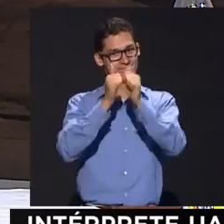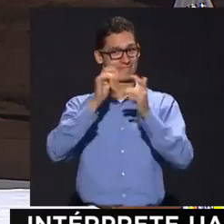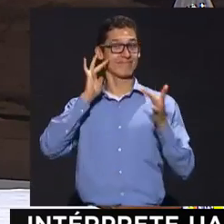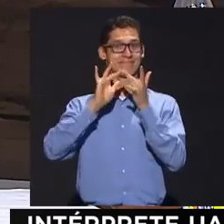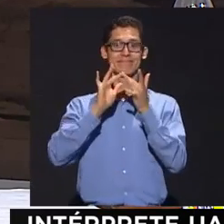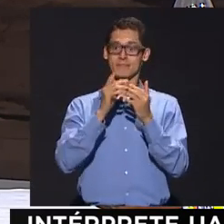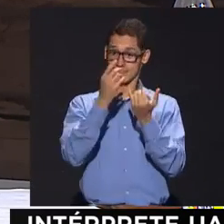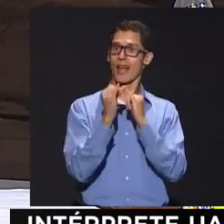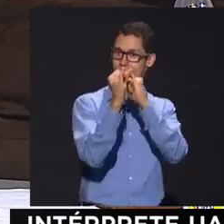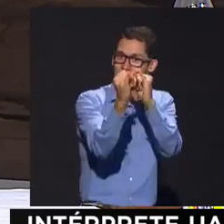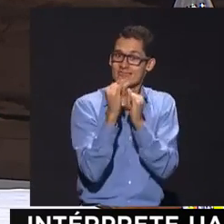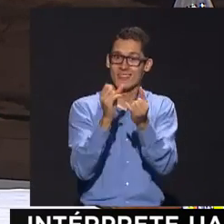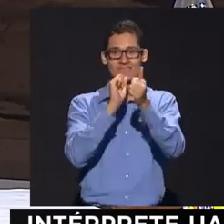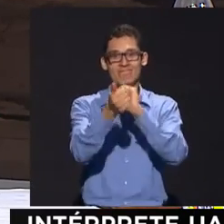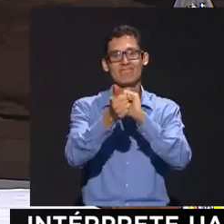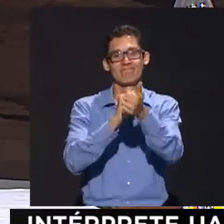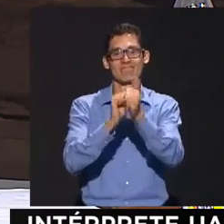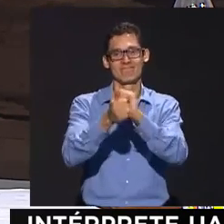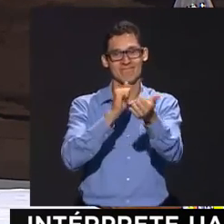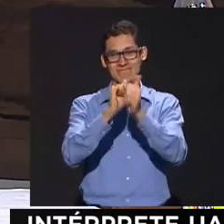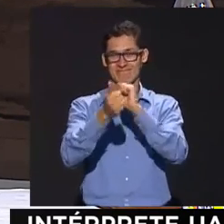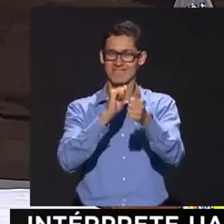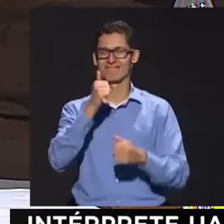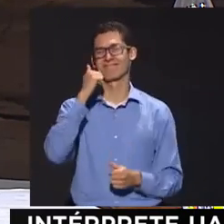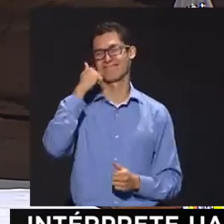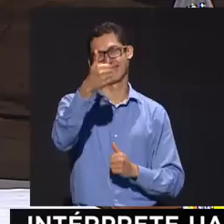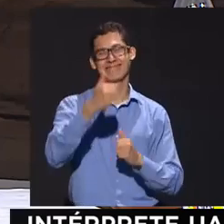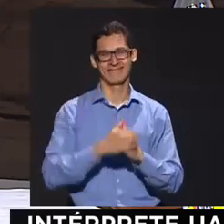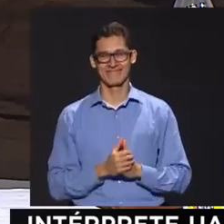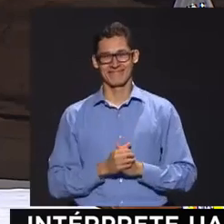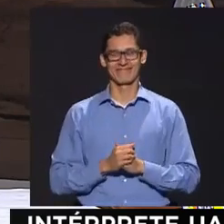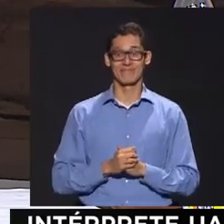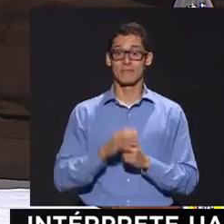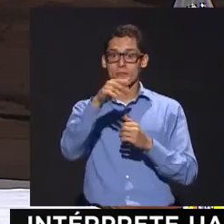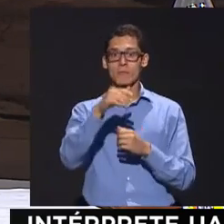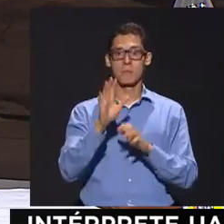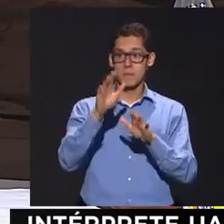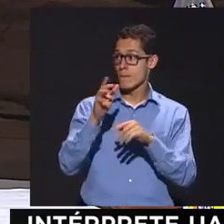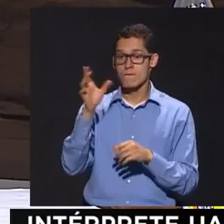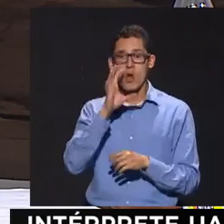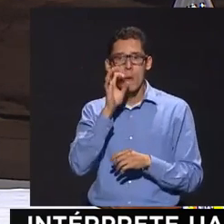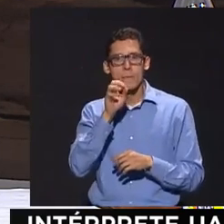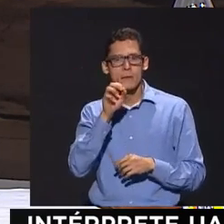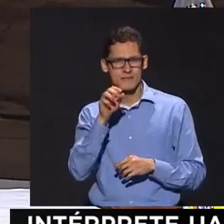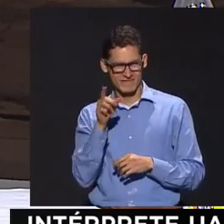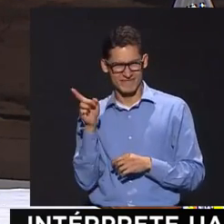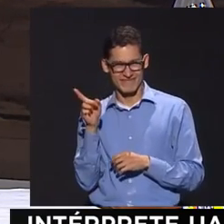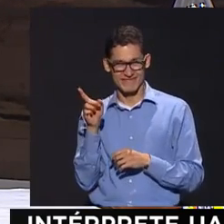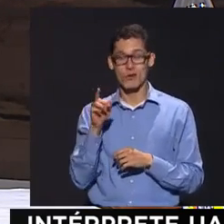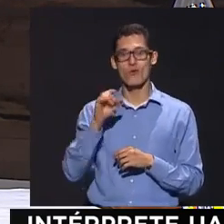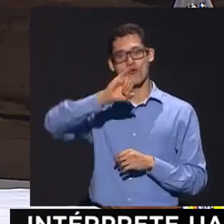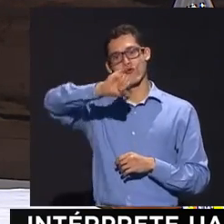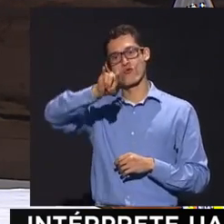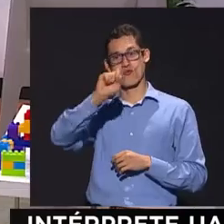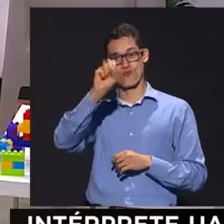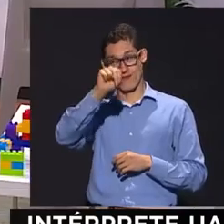este espacio que vamos a tener ahorita por supuesto luego de hacer la experiencia de sonidos con el profesor juan calle a quien saludo en